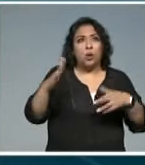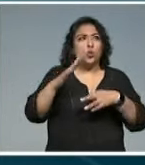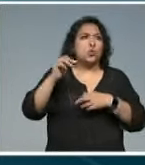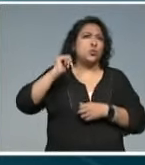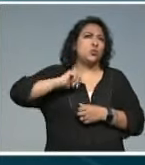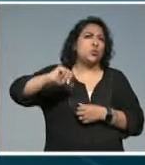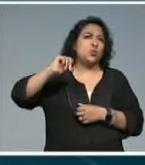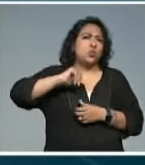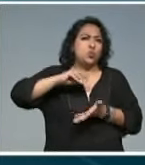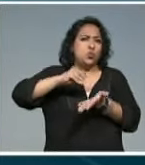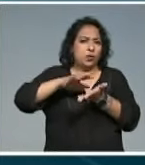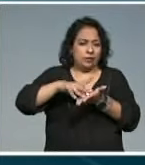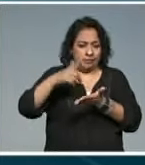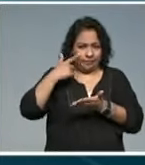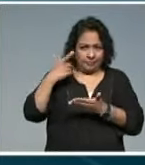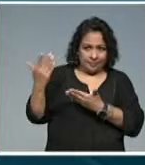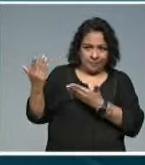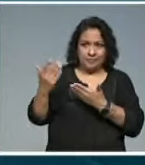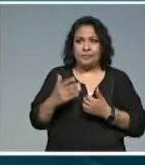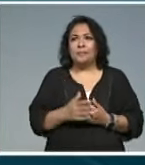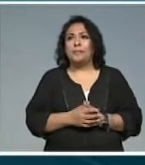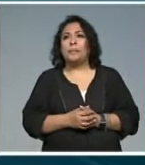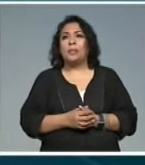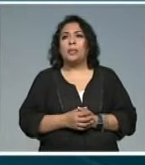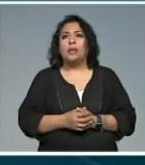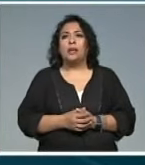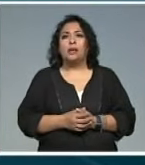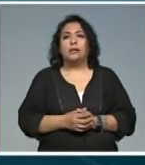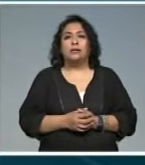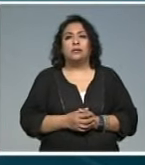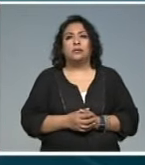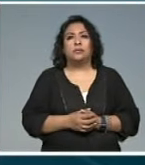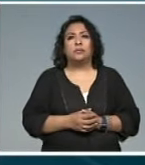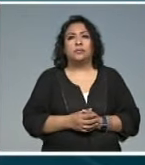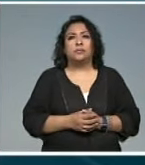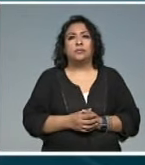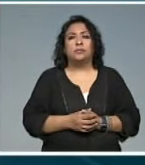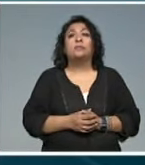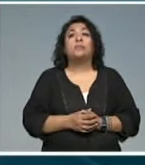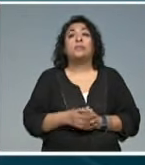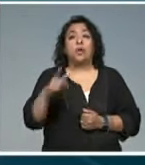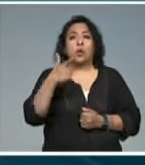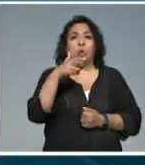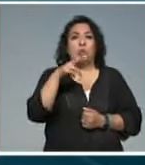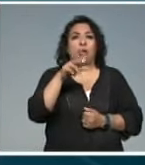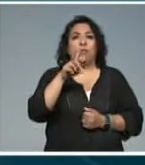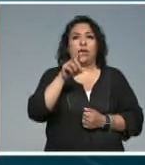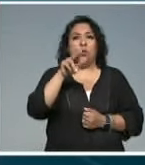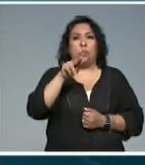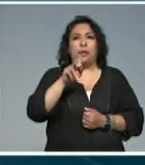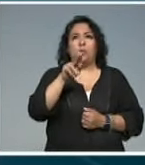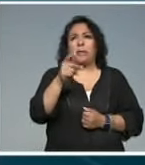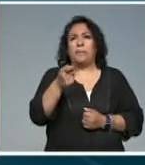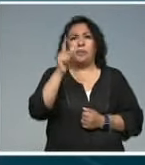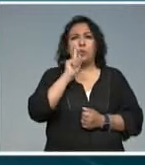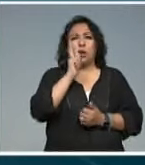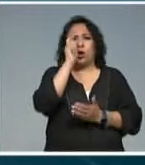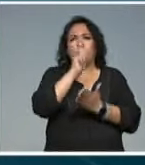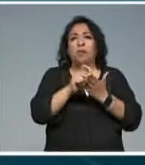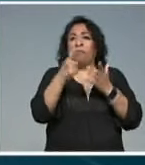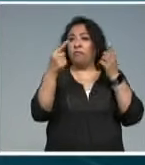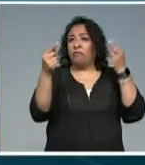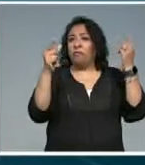registro. Vamos a conocerla. Guadalupe Olmedo fue la primera compositora y graduada